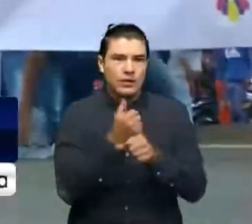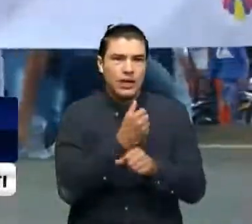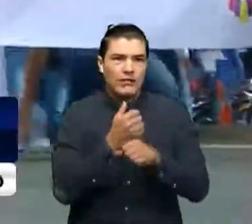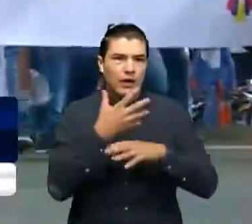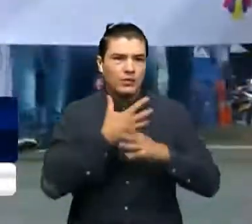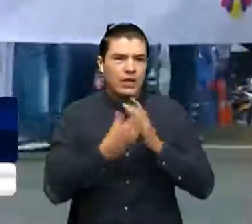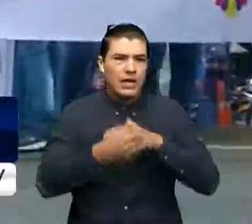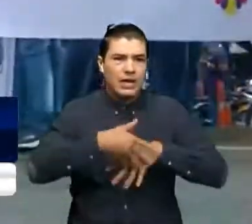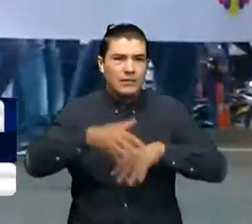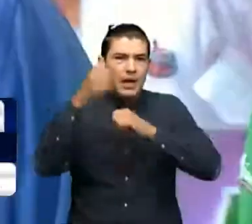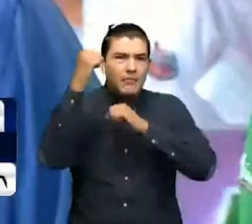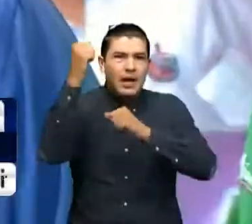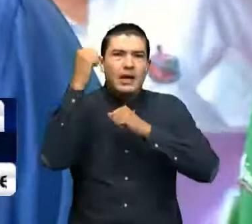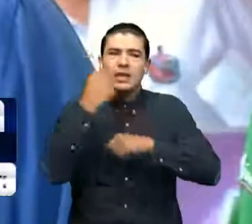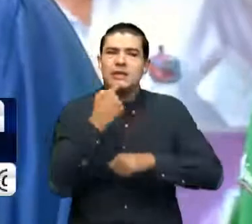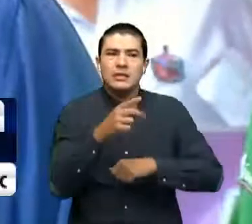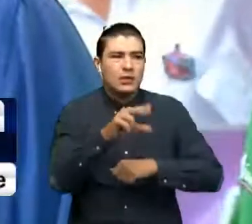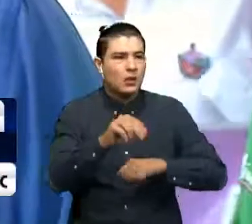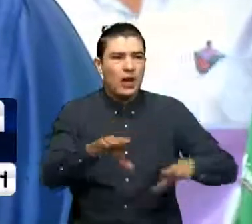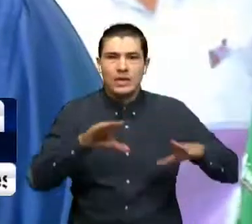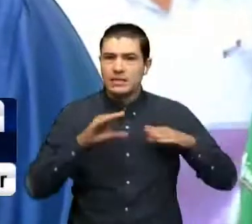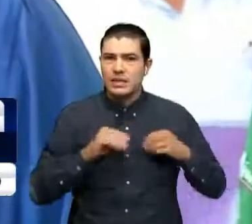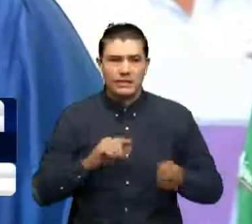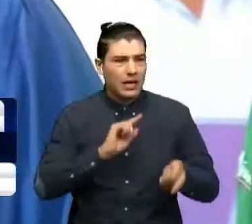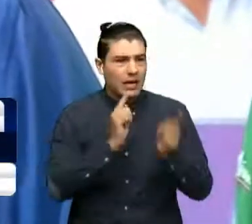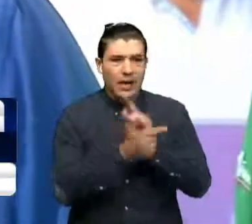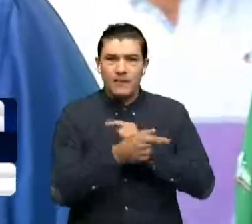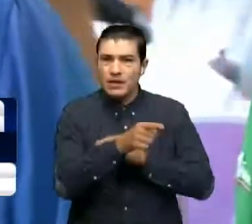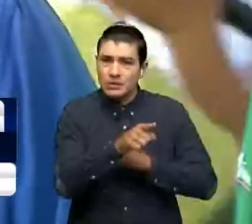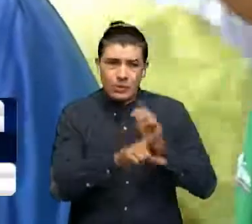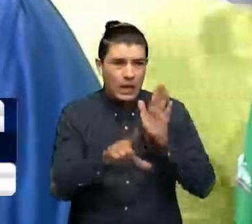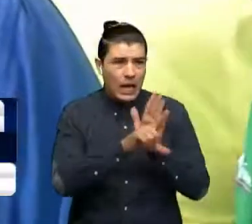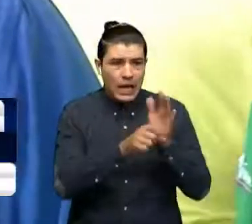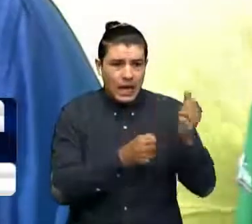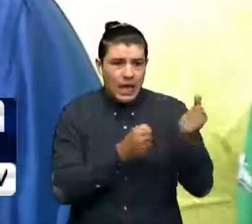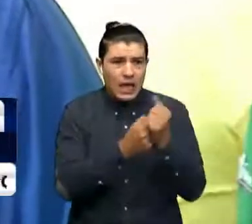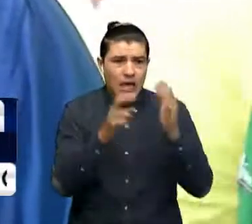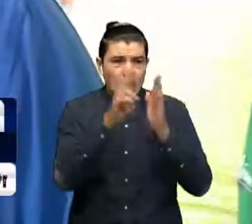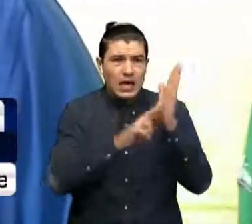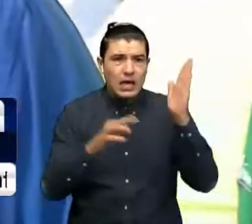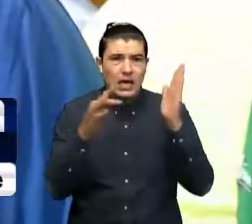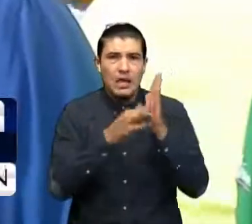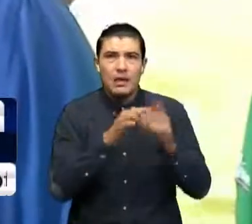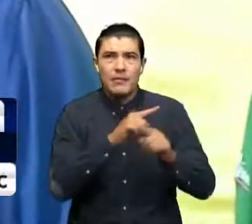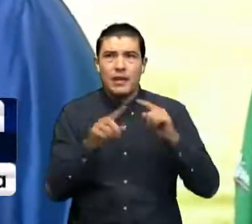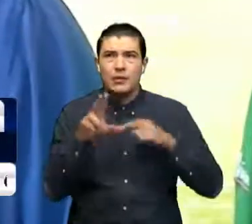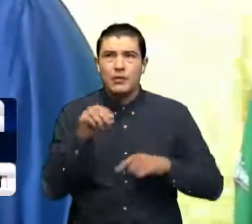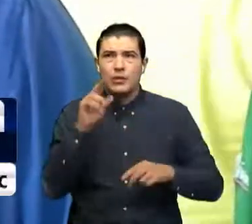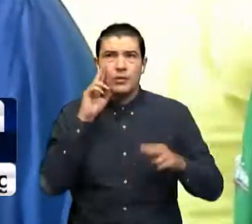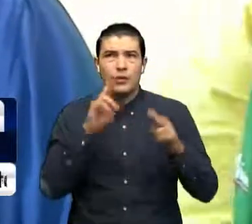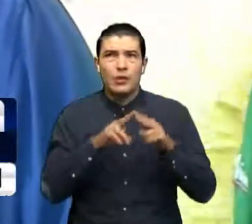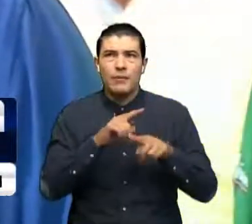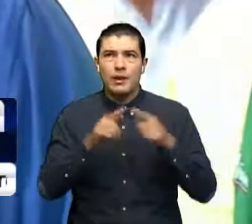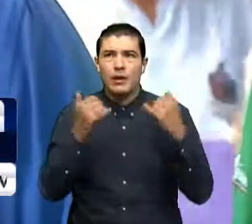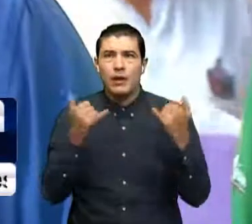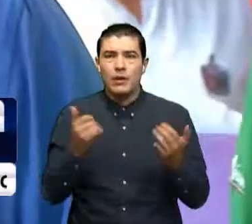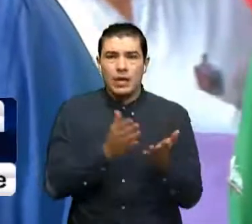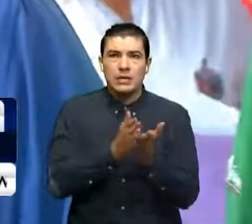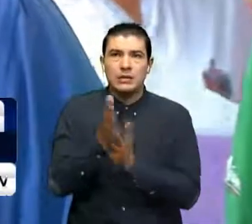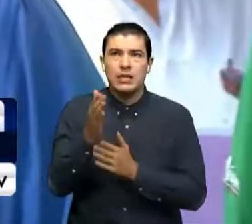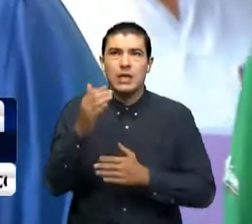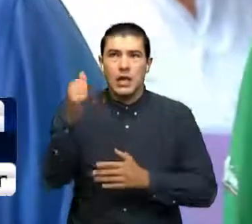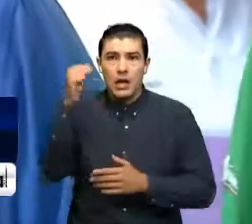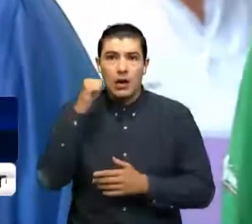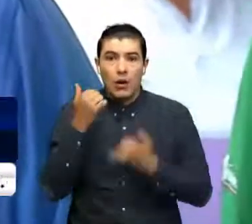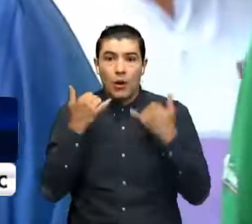exigiéndole al gobierno nacional la modificación del proyecto de reforma que supuestamente ayer se concertó, pero que no conocemos. Seguimos en estado de alerta porque vienen los